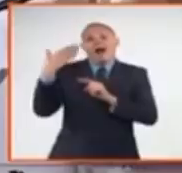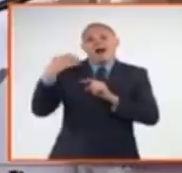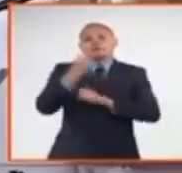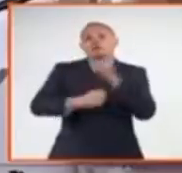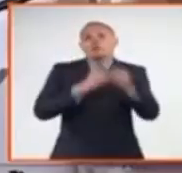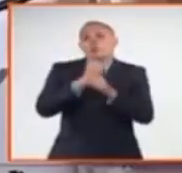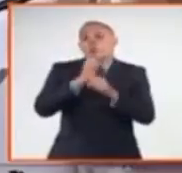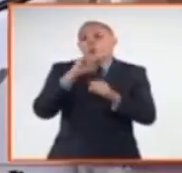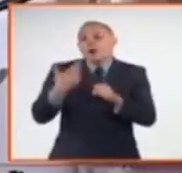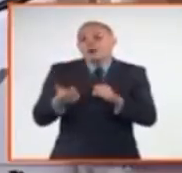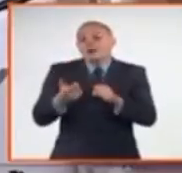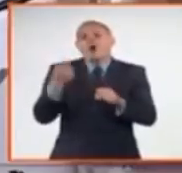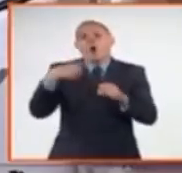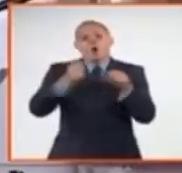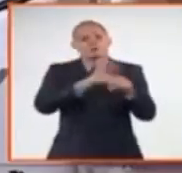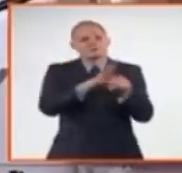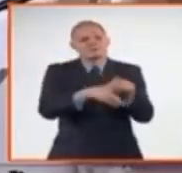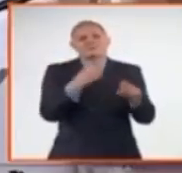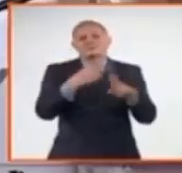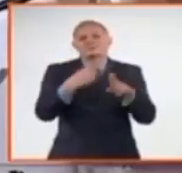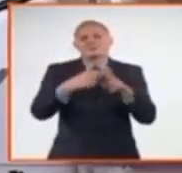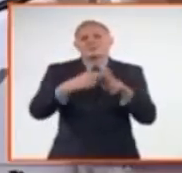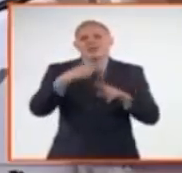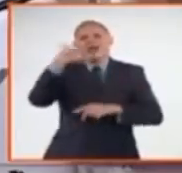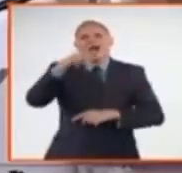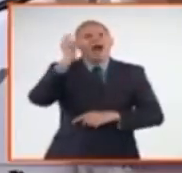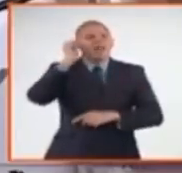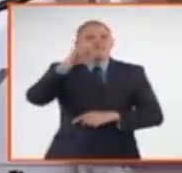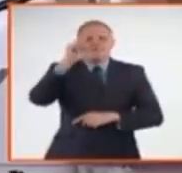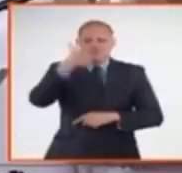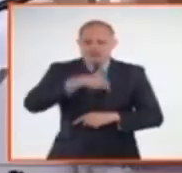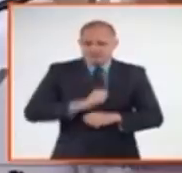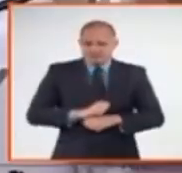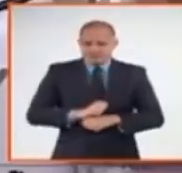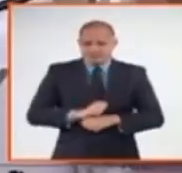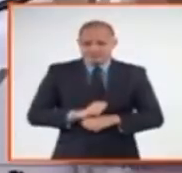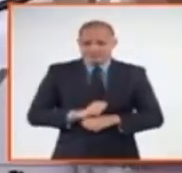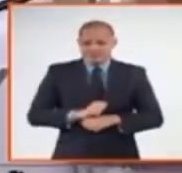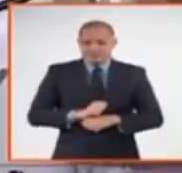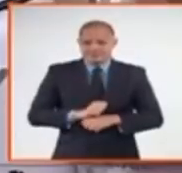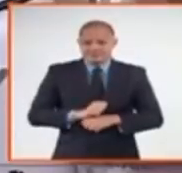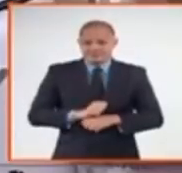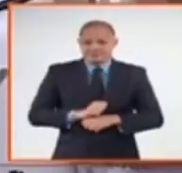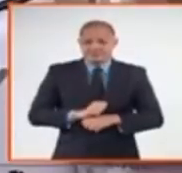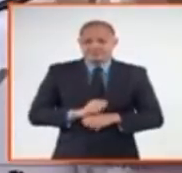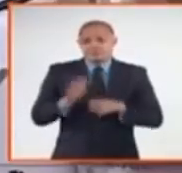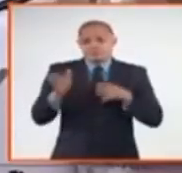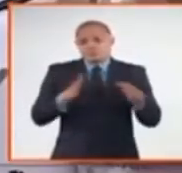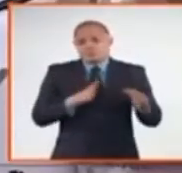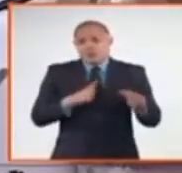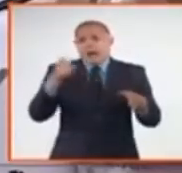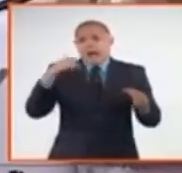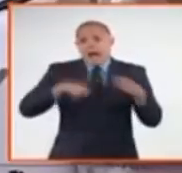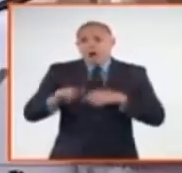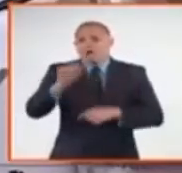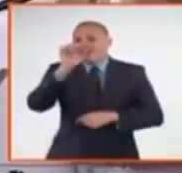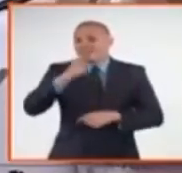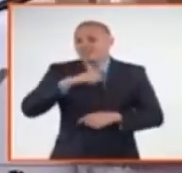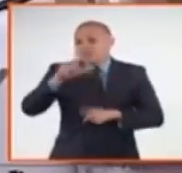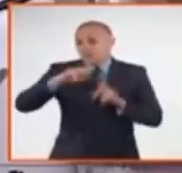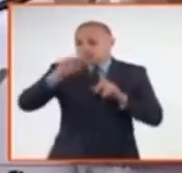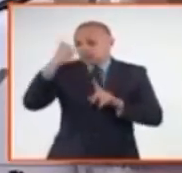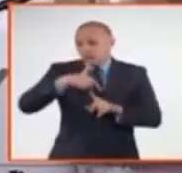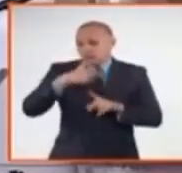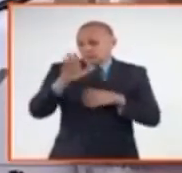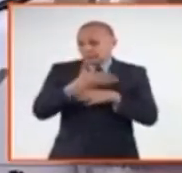circuló la cepa la cepa de está y bueno y los valores realmente han disminuido los por ciento de